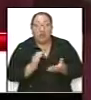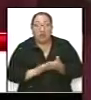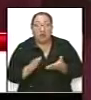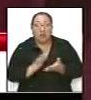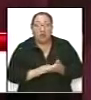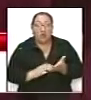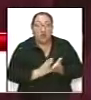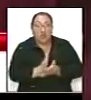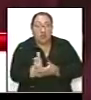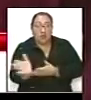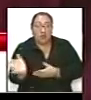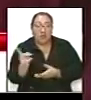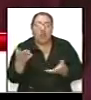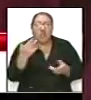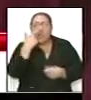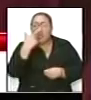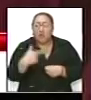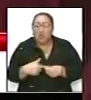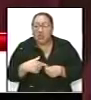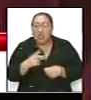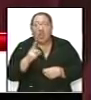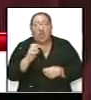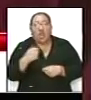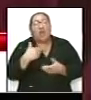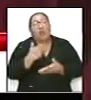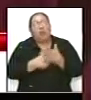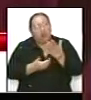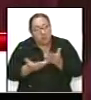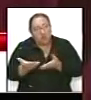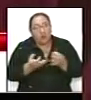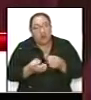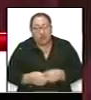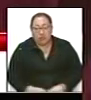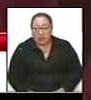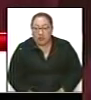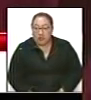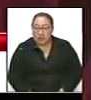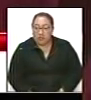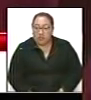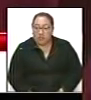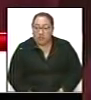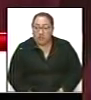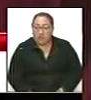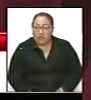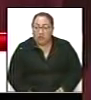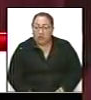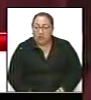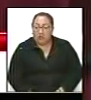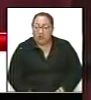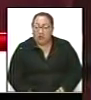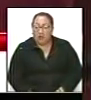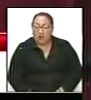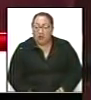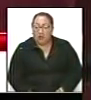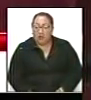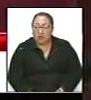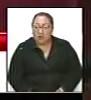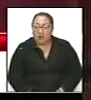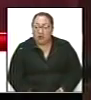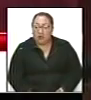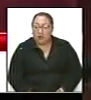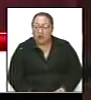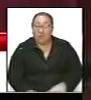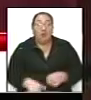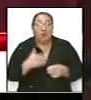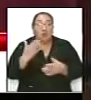desvía y Donaire regulariza. O sea, es ahí recién donde se da su participación. Después de que todo el hecho ha